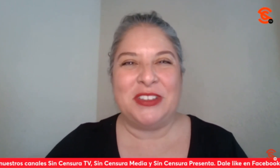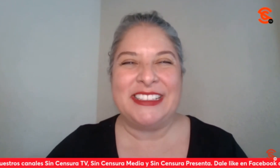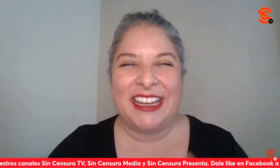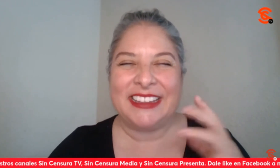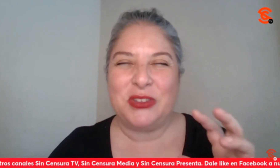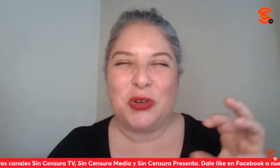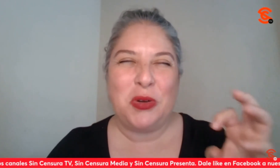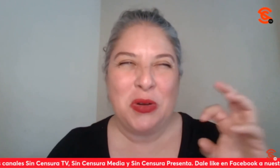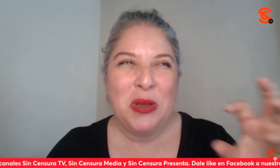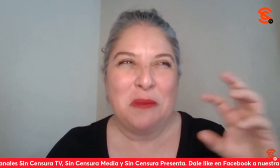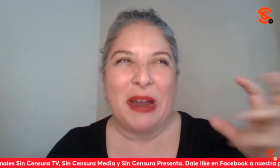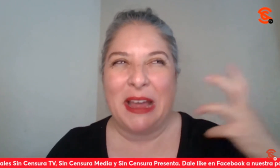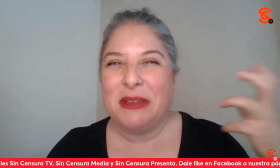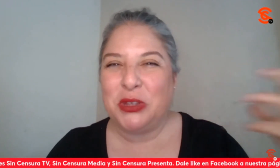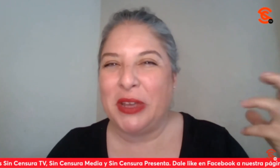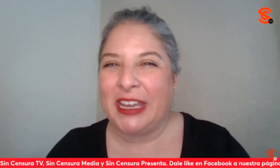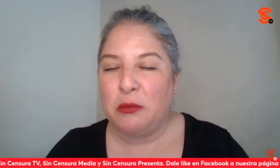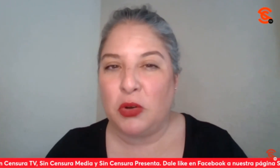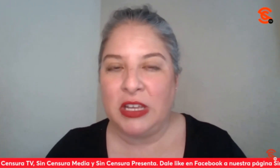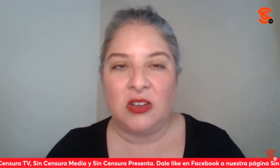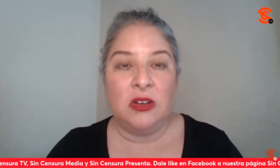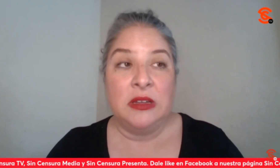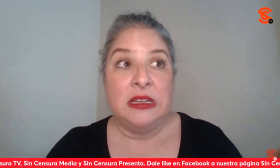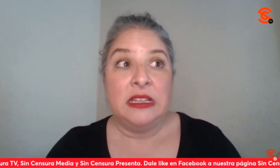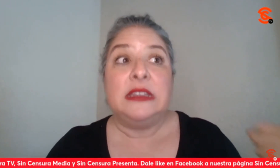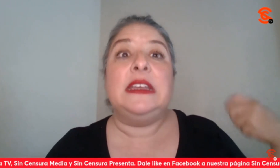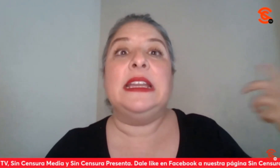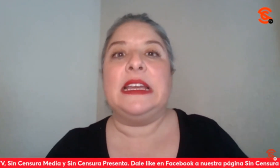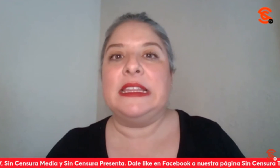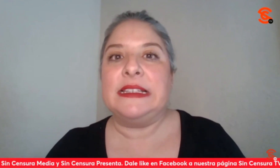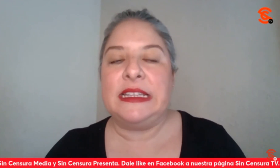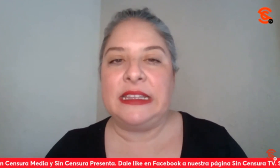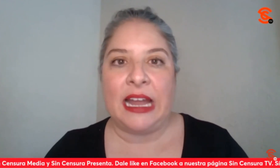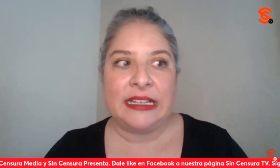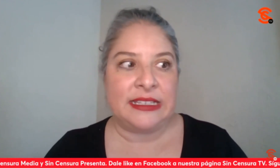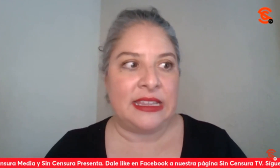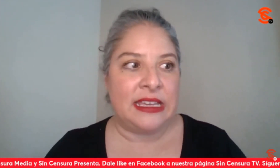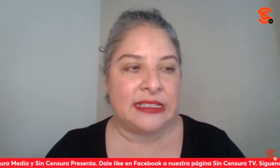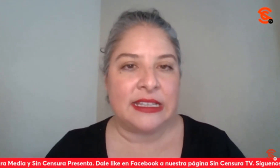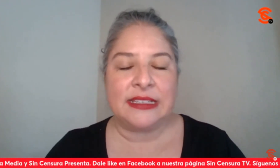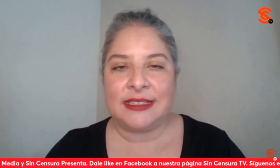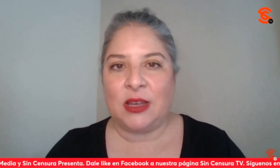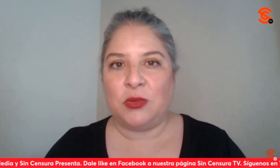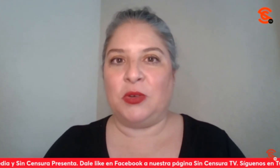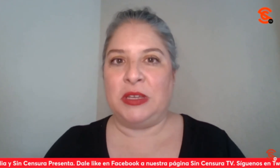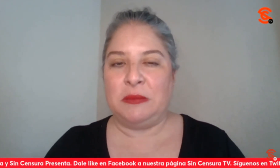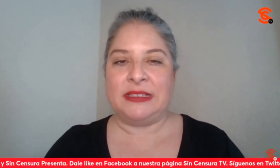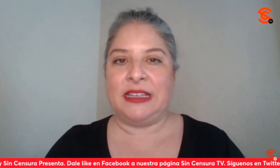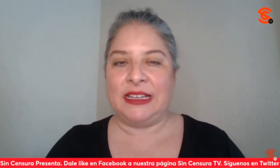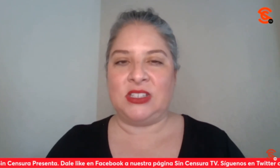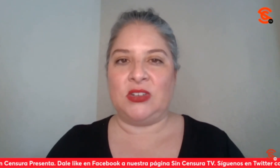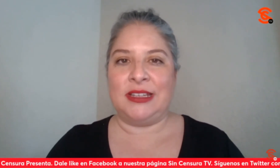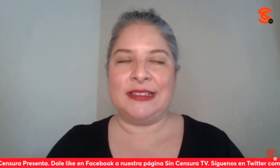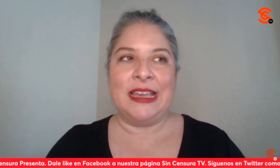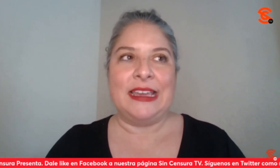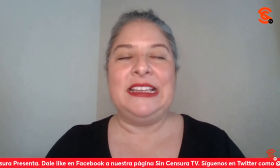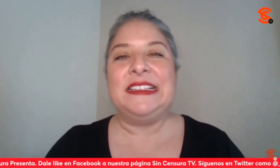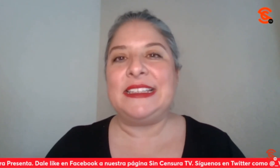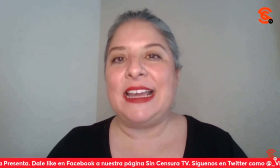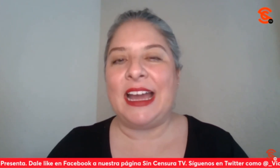visión de cierto parámetro hegemónico, tiene que deslindarse de estas pseudo